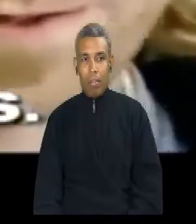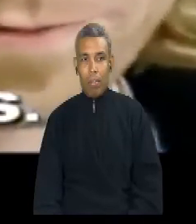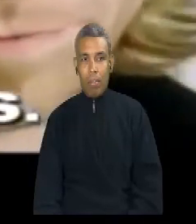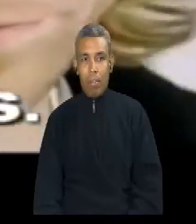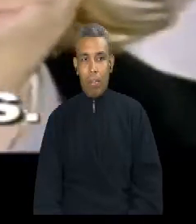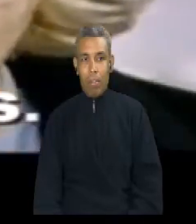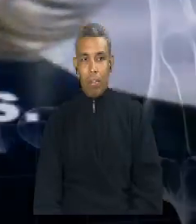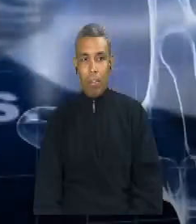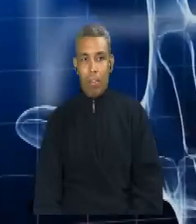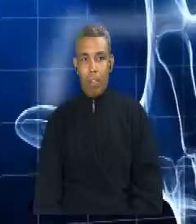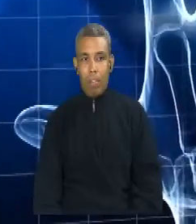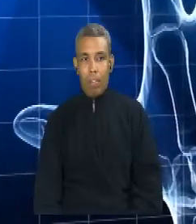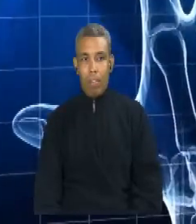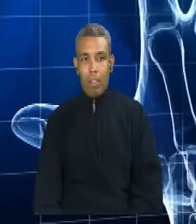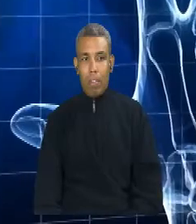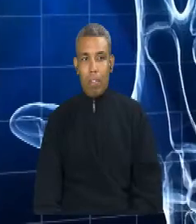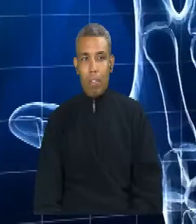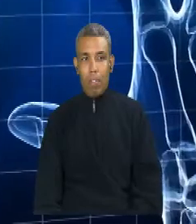e